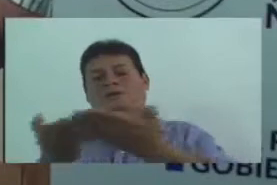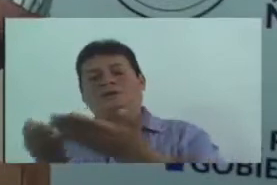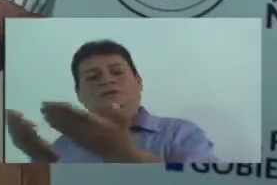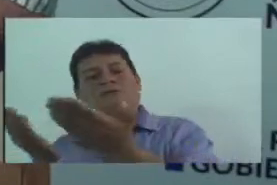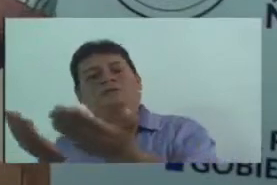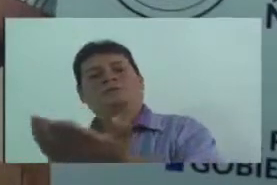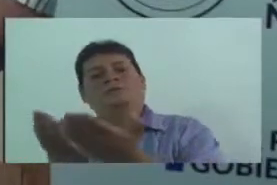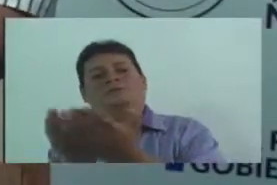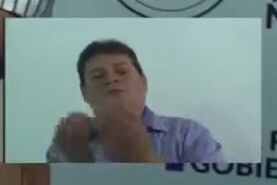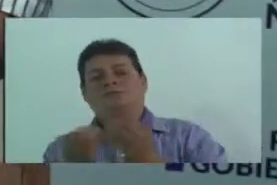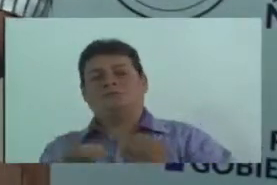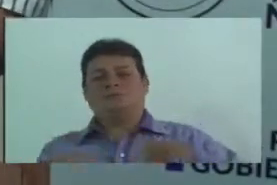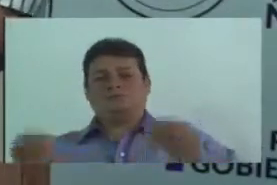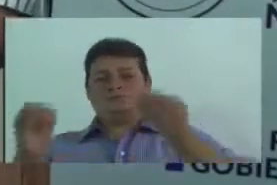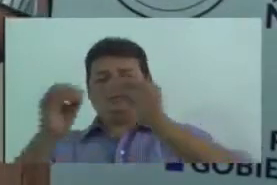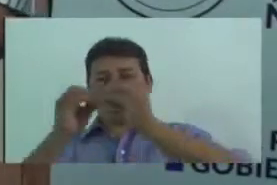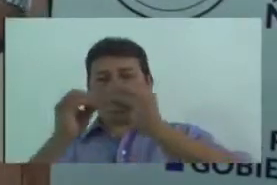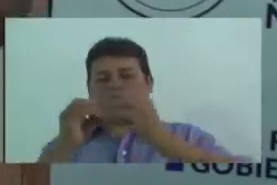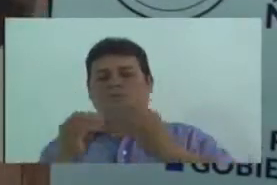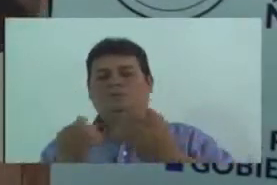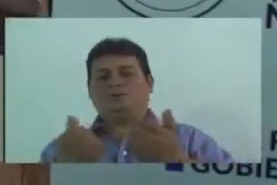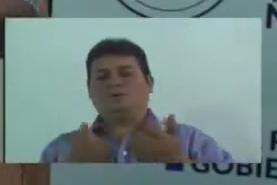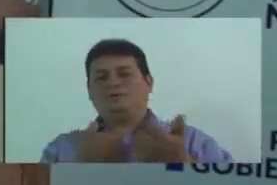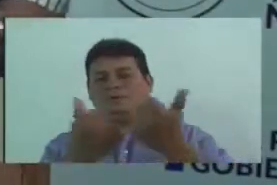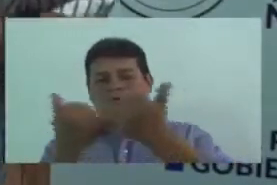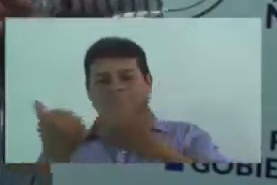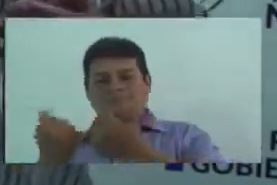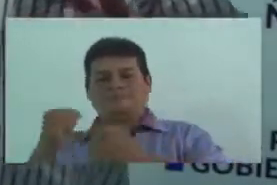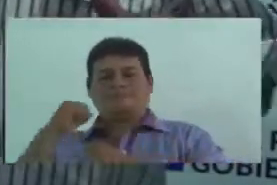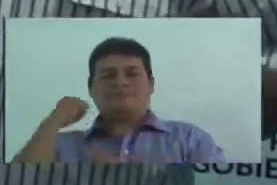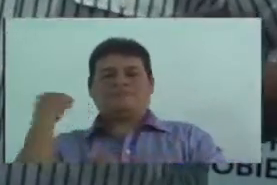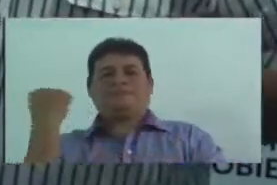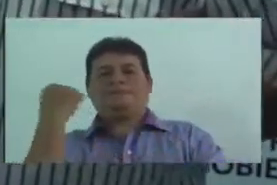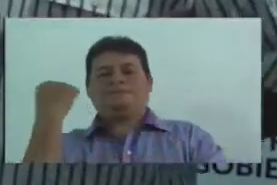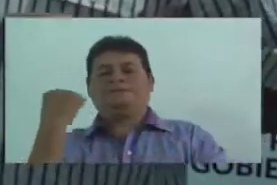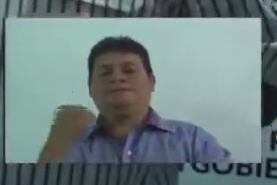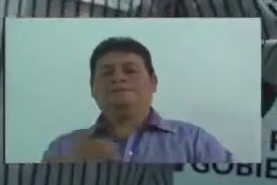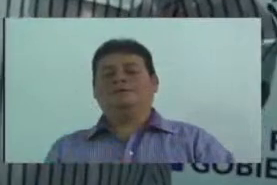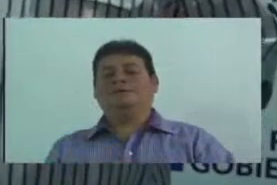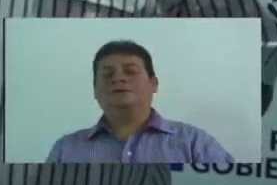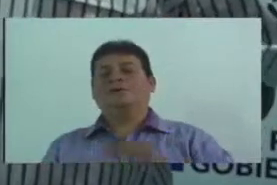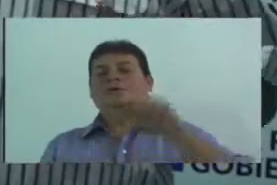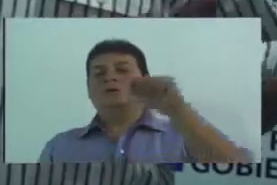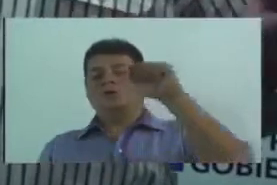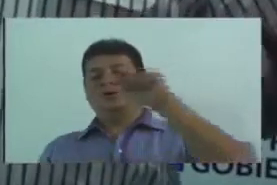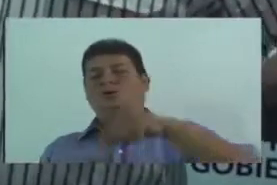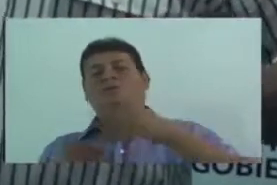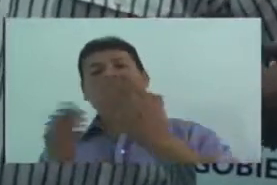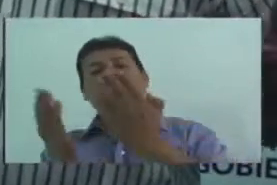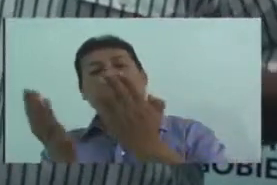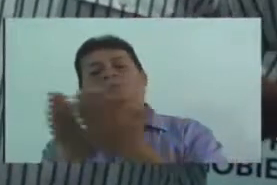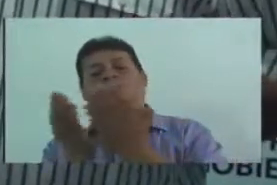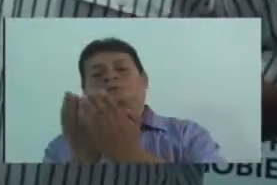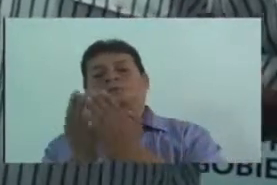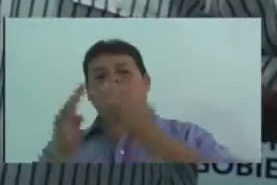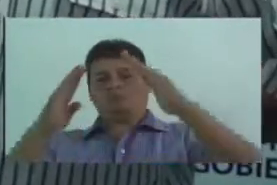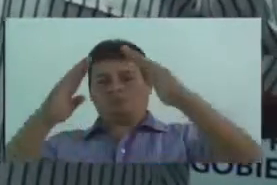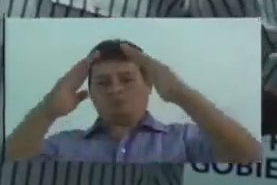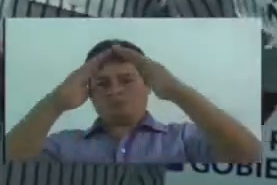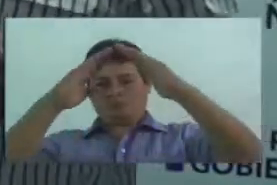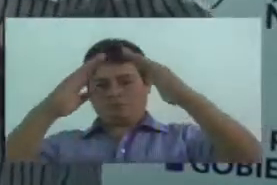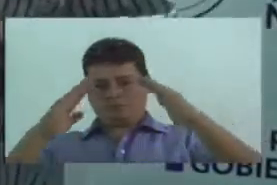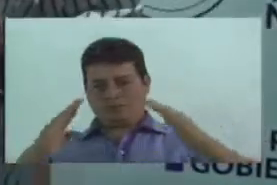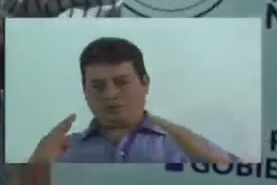a seguir ampliando nuestro conocimiento. Muy bien, todos sabemos lo que es un ángulo. Un ángulo es una abertura